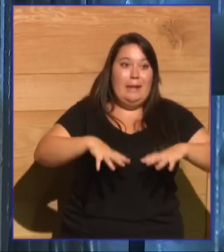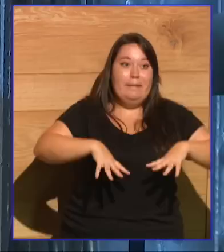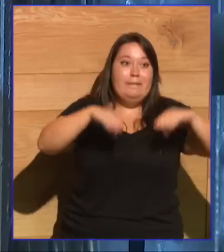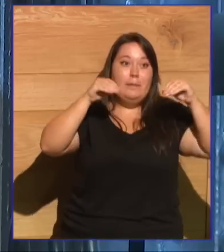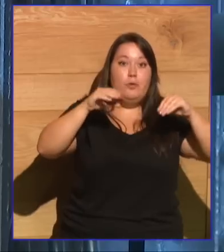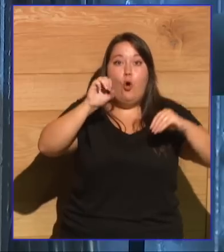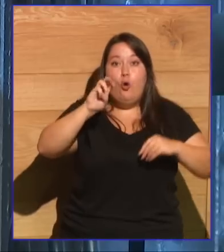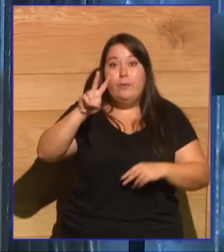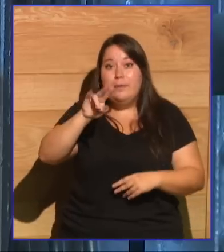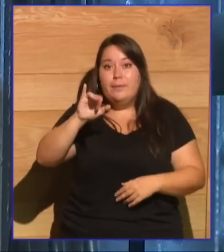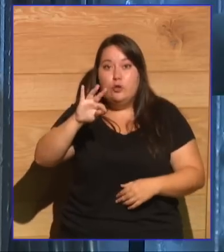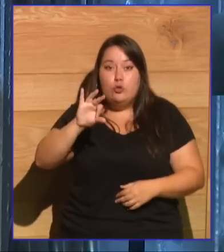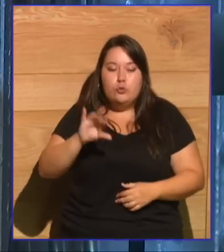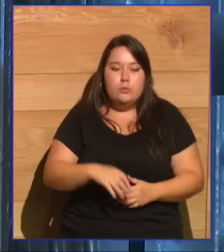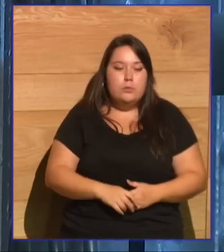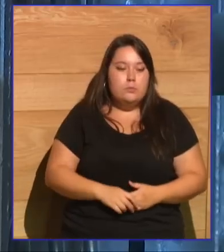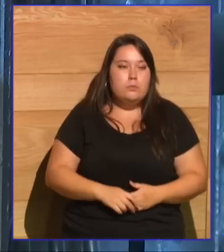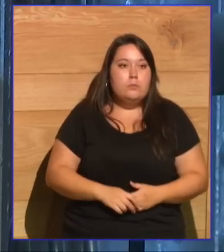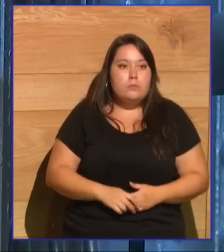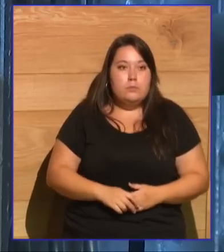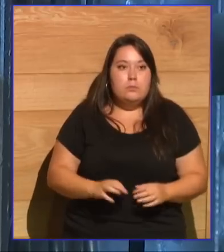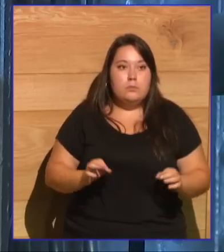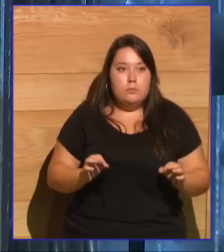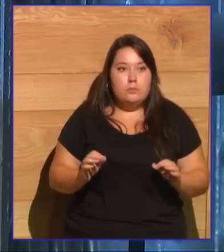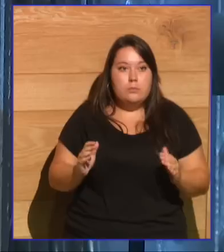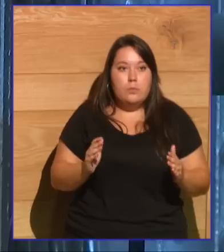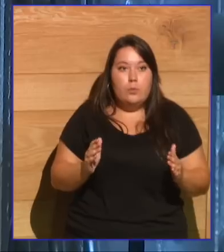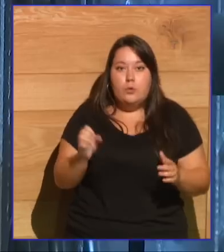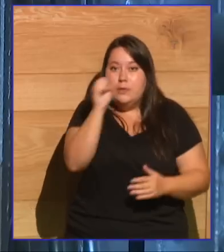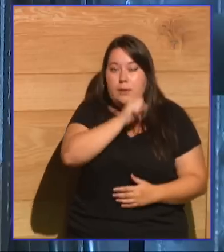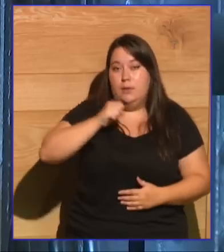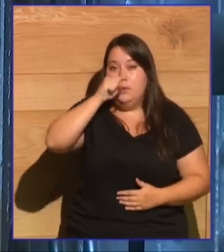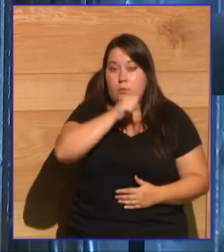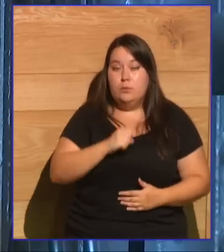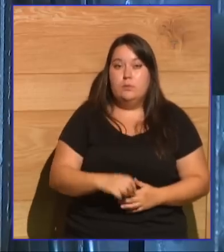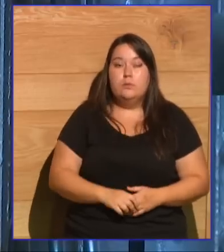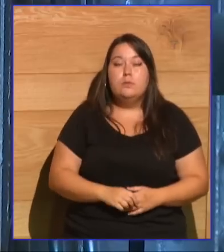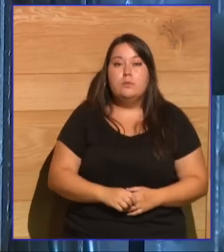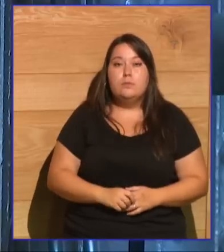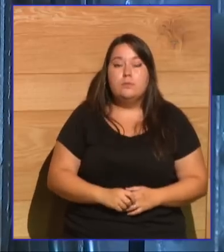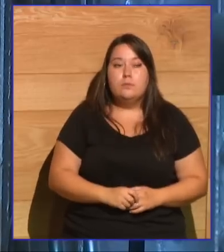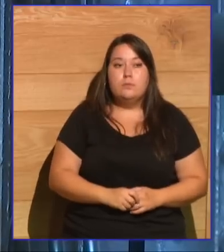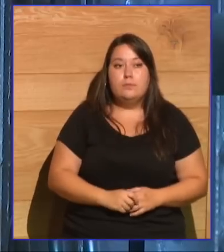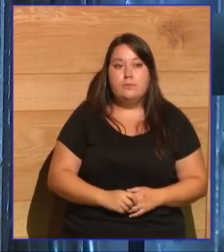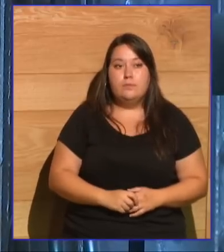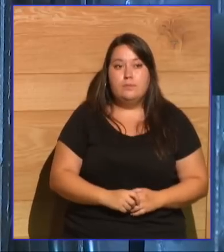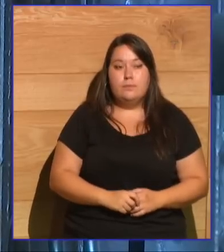eso es un locura te y es puro david lynn cuando está en el juego nery que está sacando la